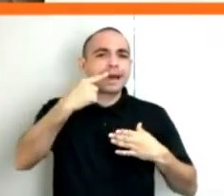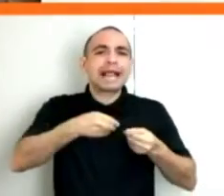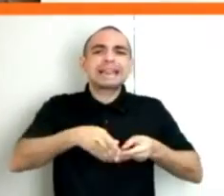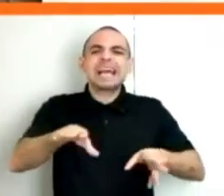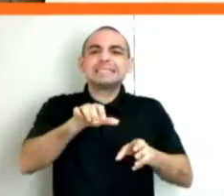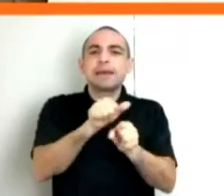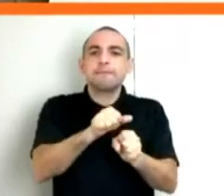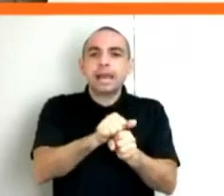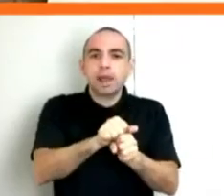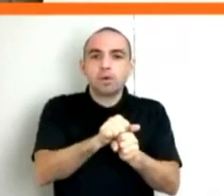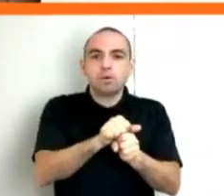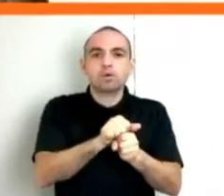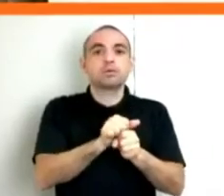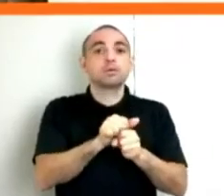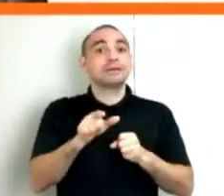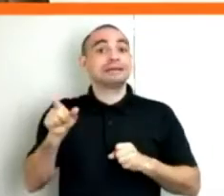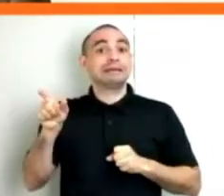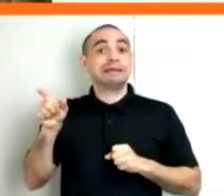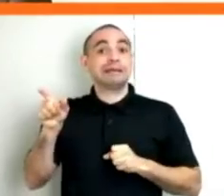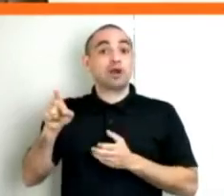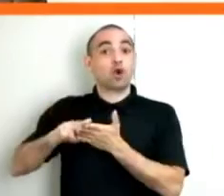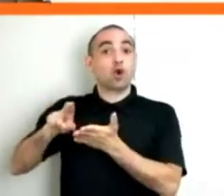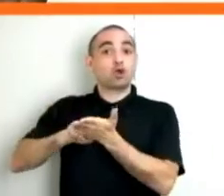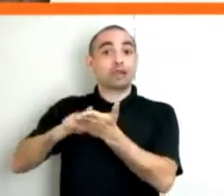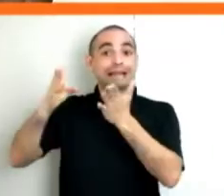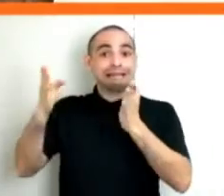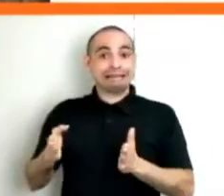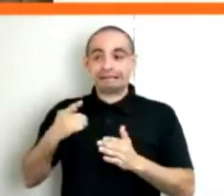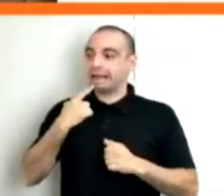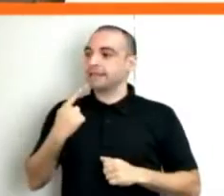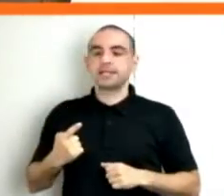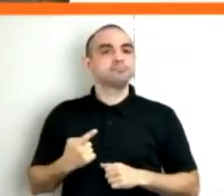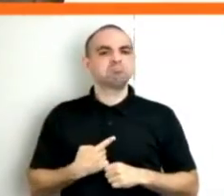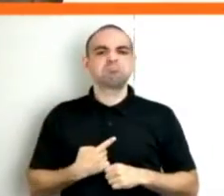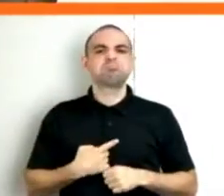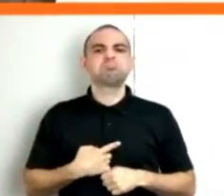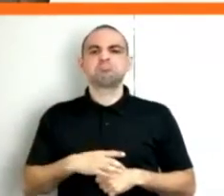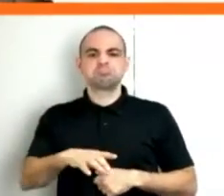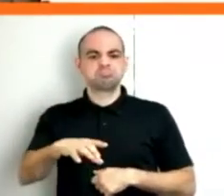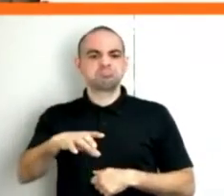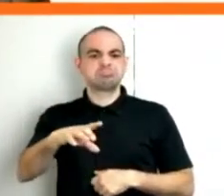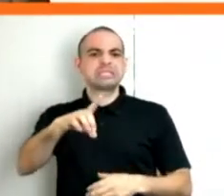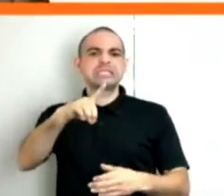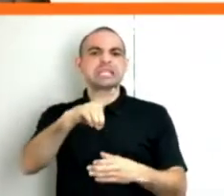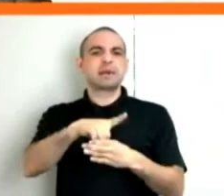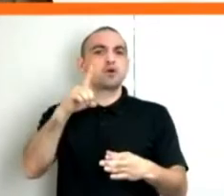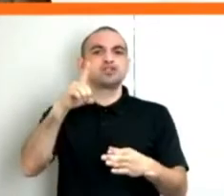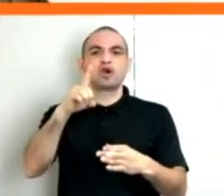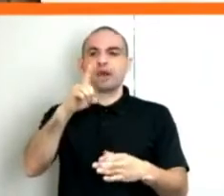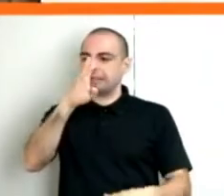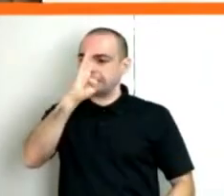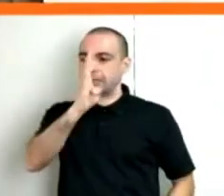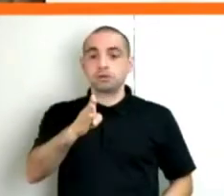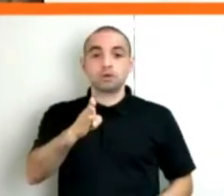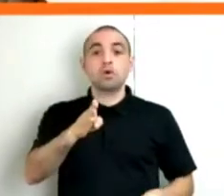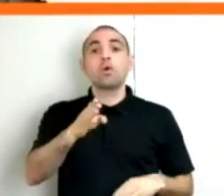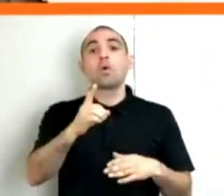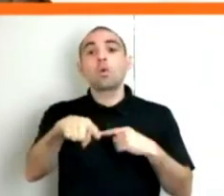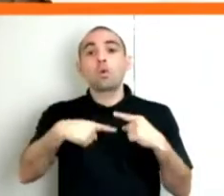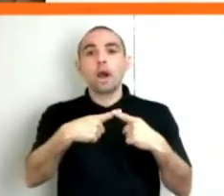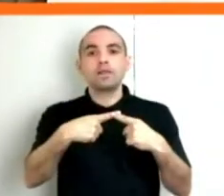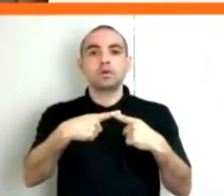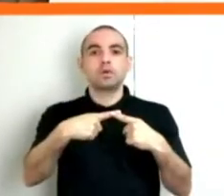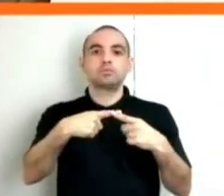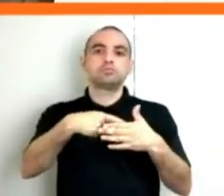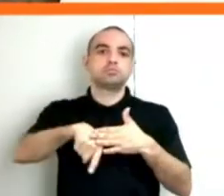indicó que ese desembolso ya va a salir de manera automática. Usted no tiene que hacer nada a partir del próximo jueves. O sea que